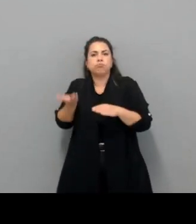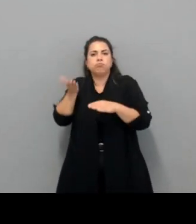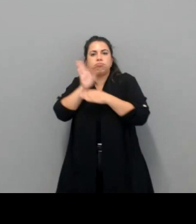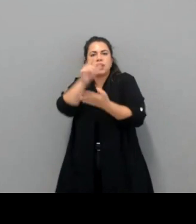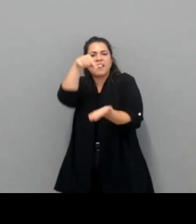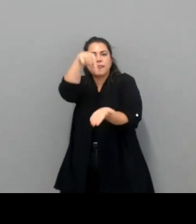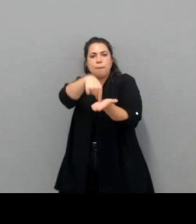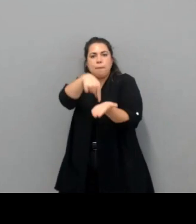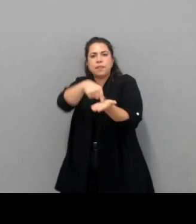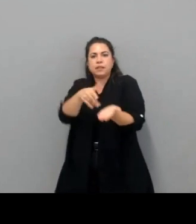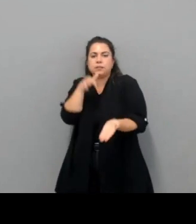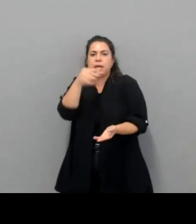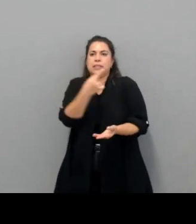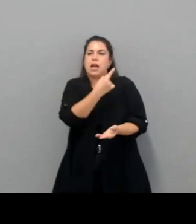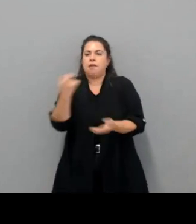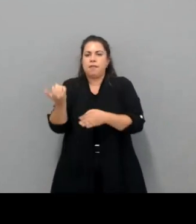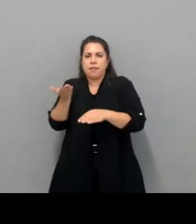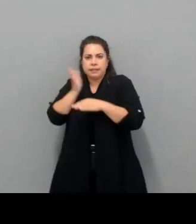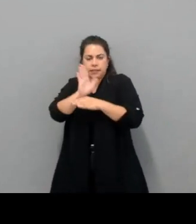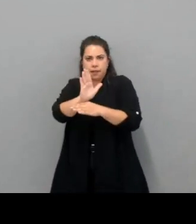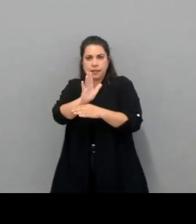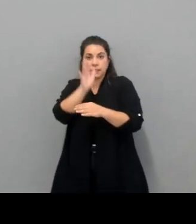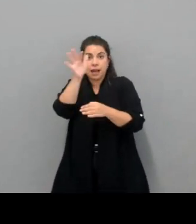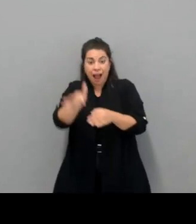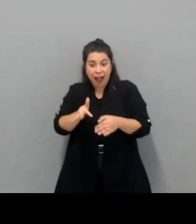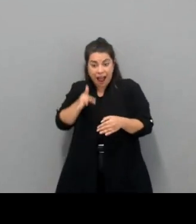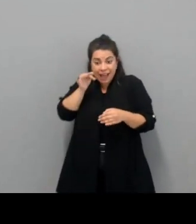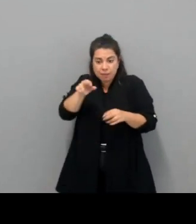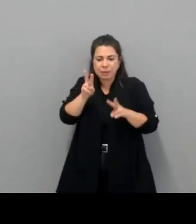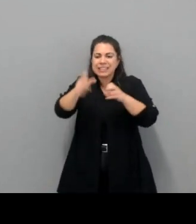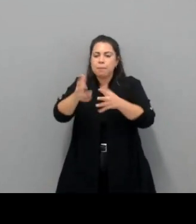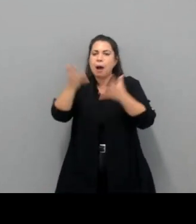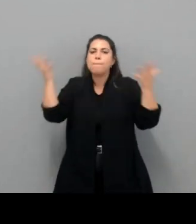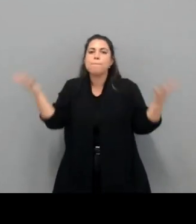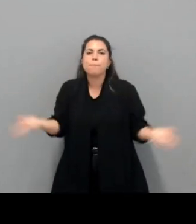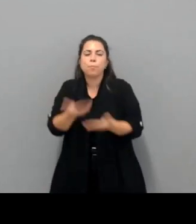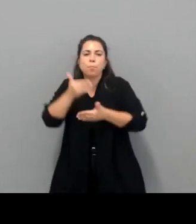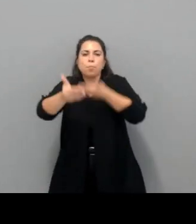demandas y necesidades, además de los avances en promoción